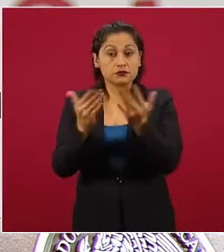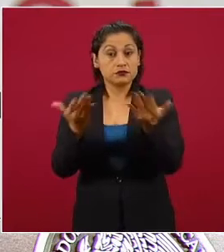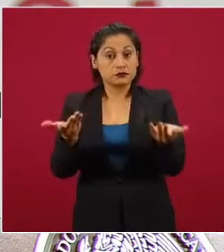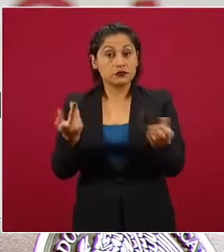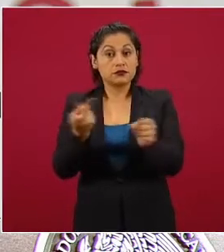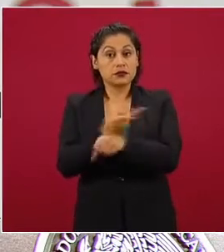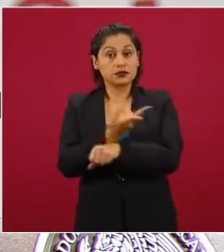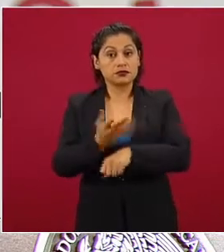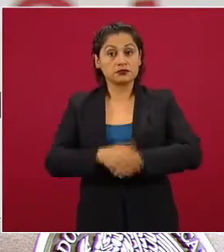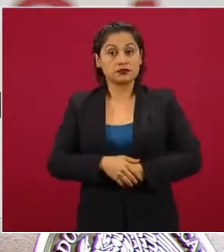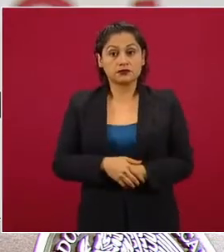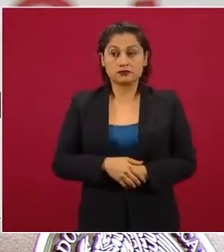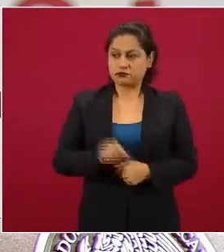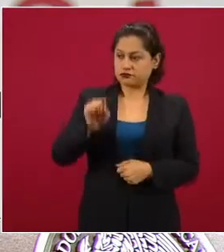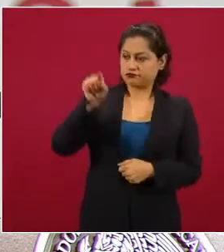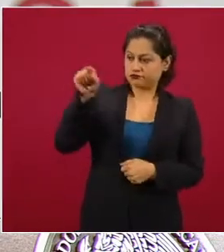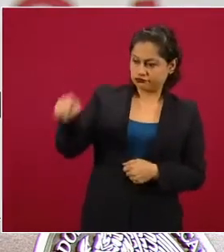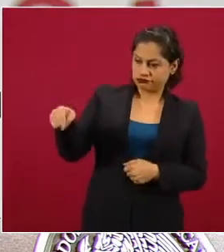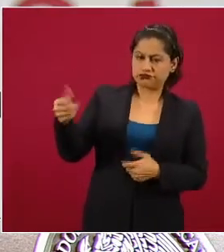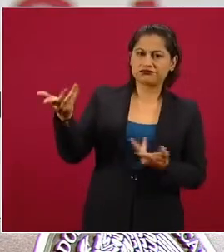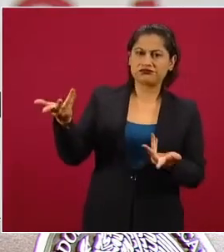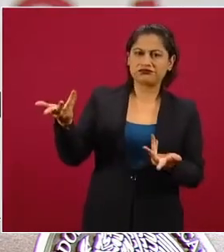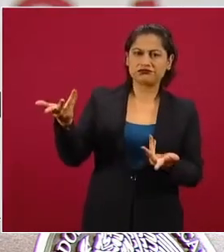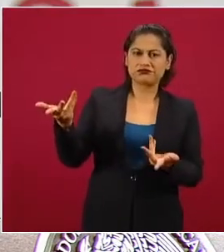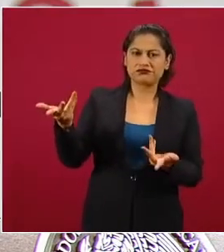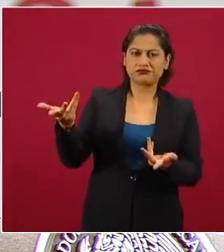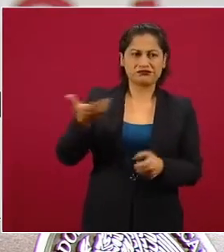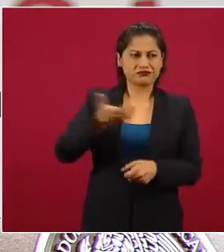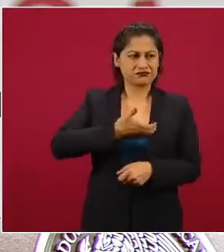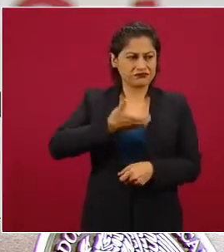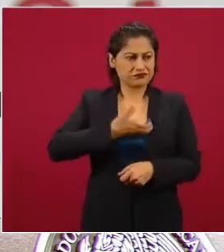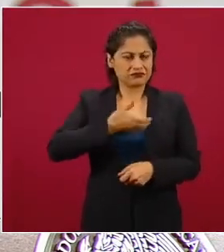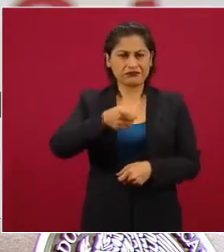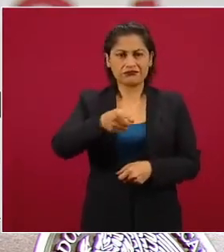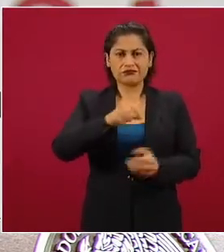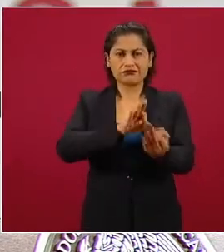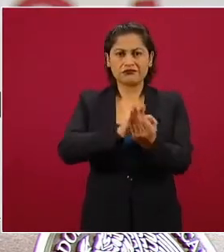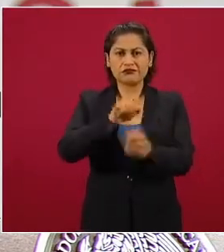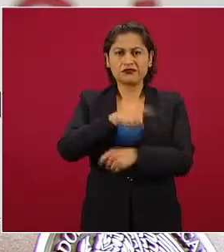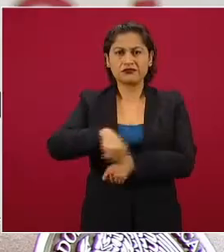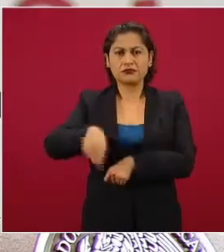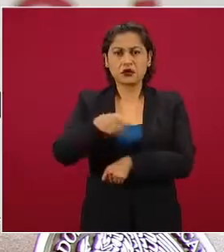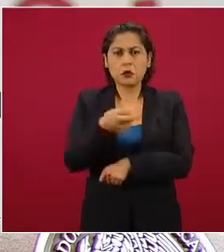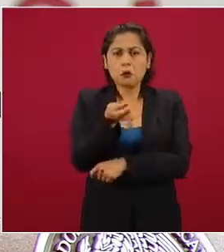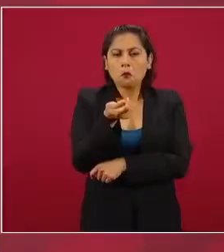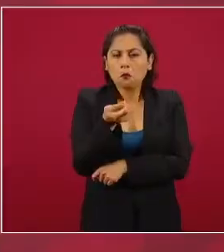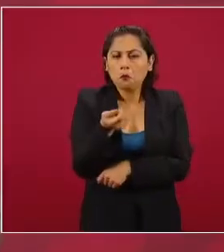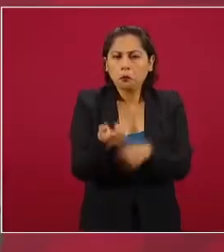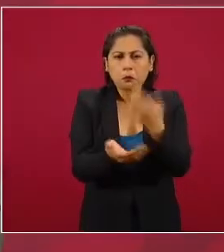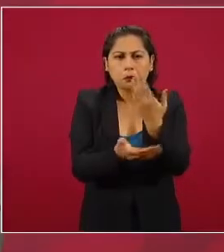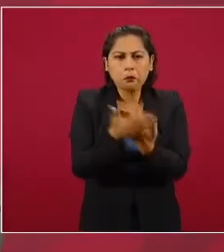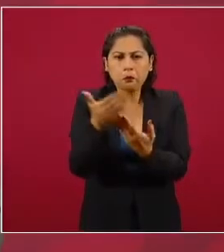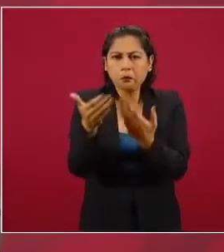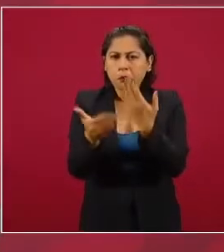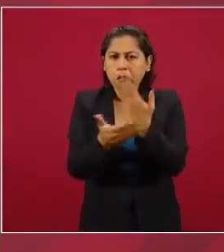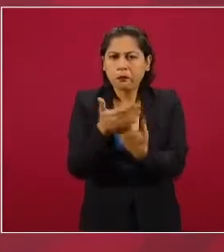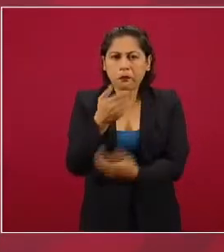aquí se quedan nada más muy poquitos. Es muy